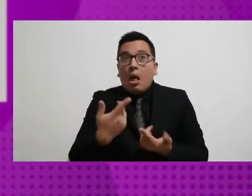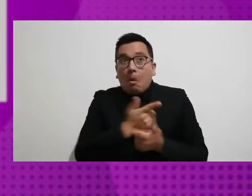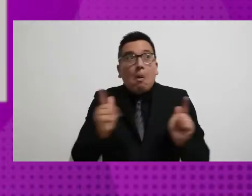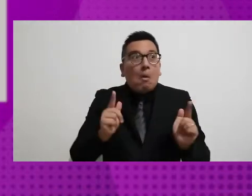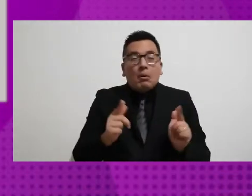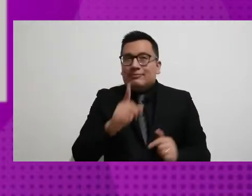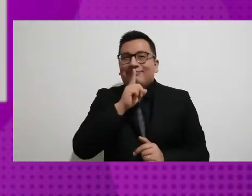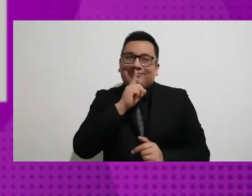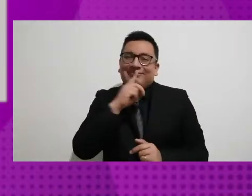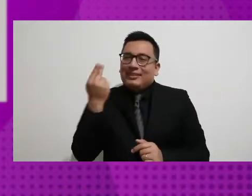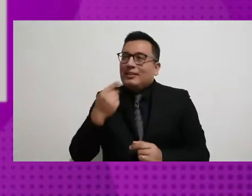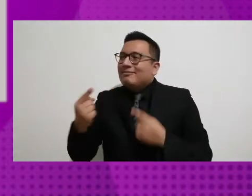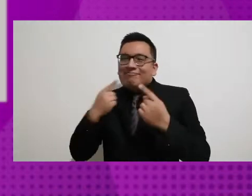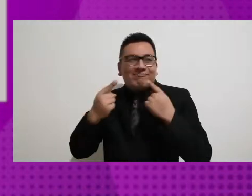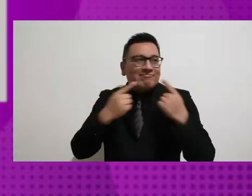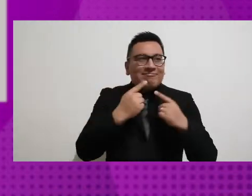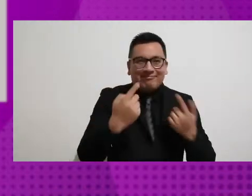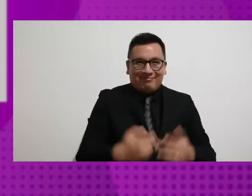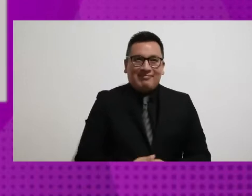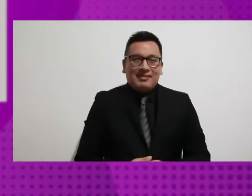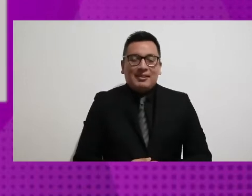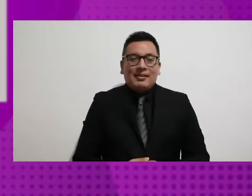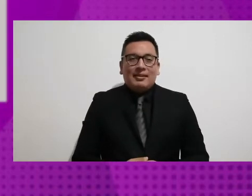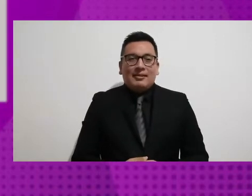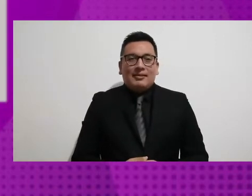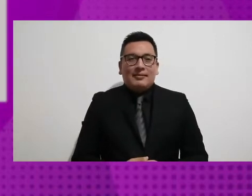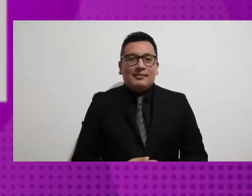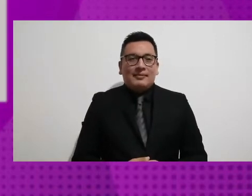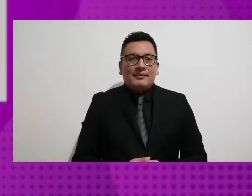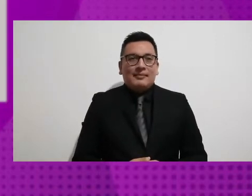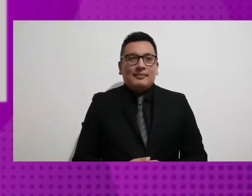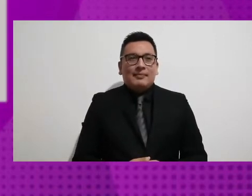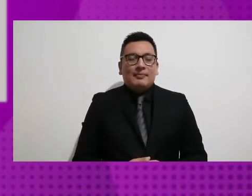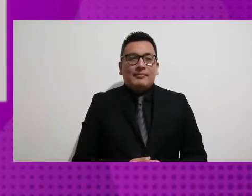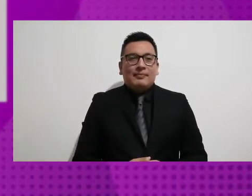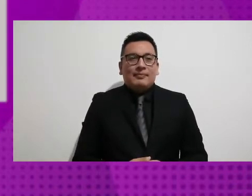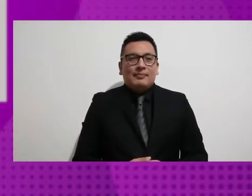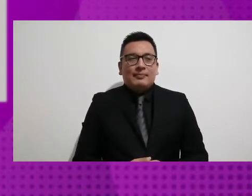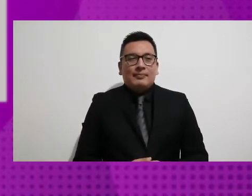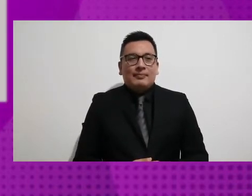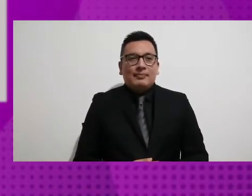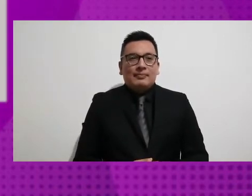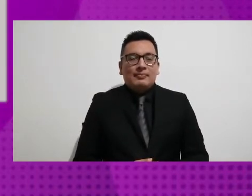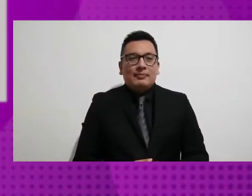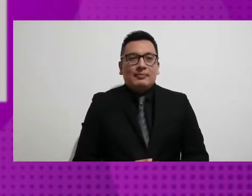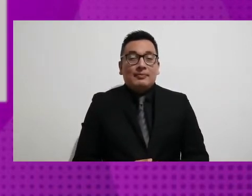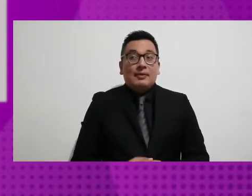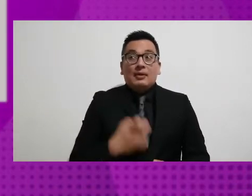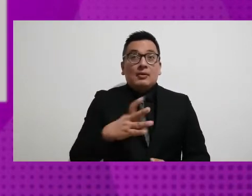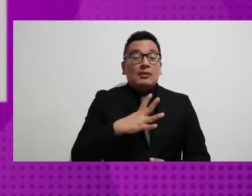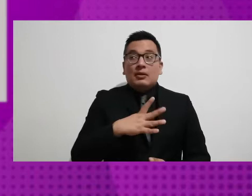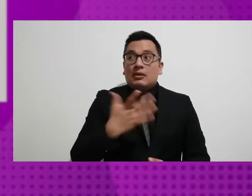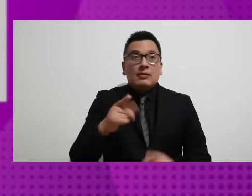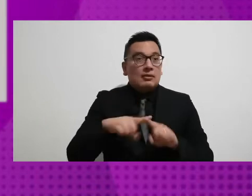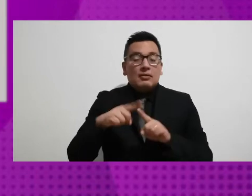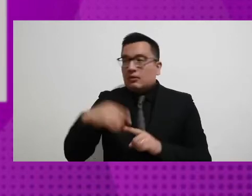habido un intercambio de acuerdos y buenas prácticas que han fortalecido nuestro sistema democrático.